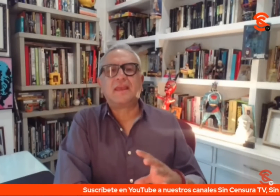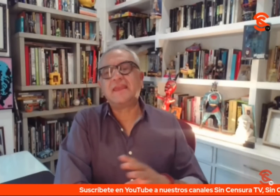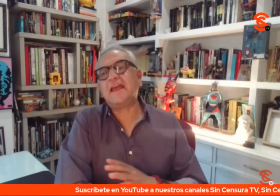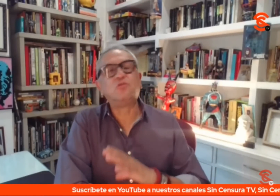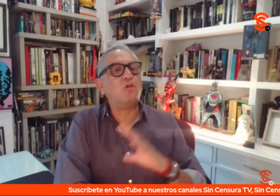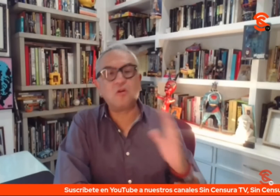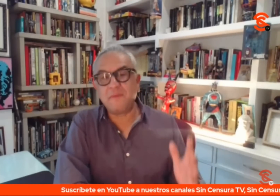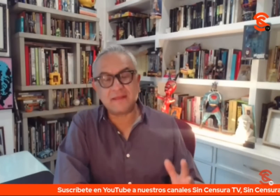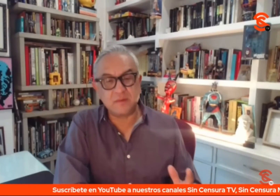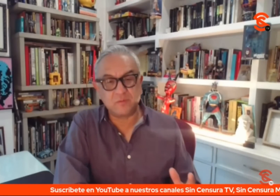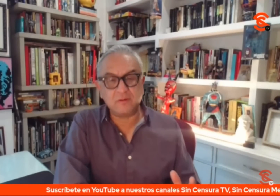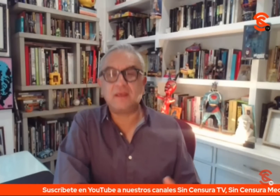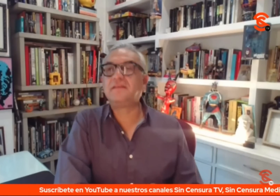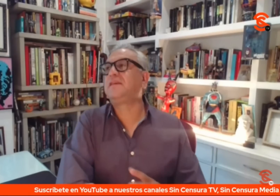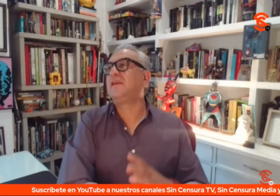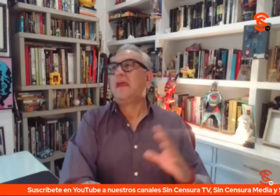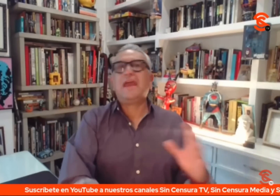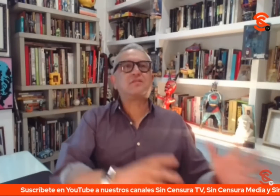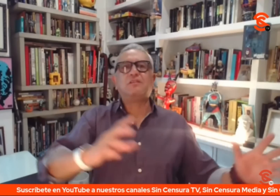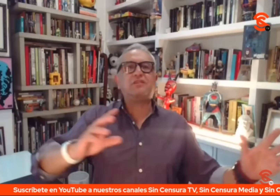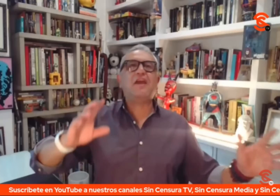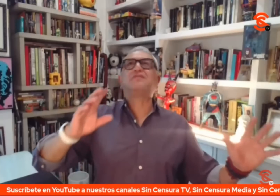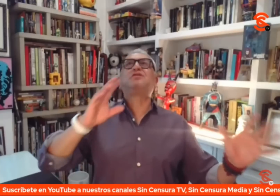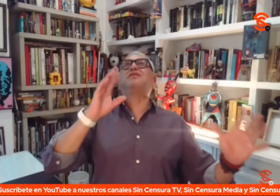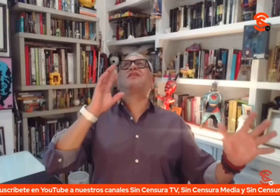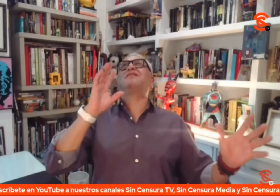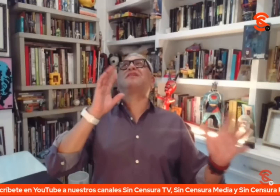intelectuales, que ya su logro máximo, es decir,